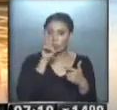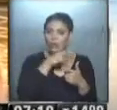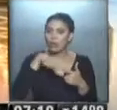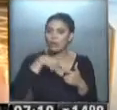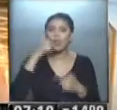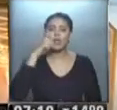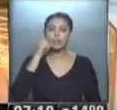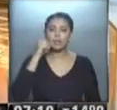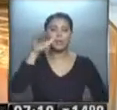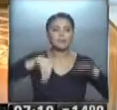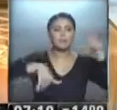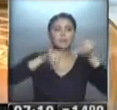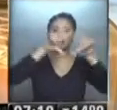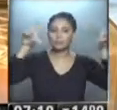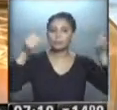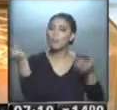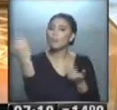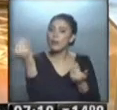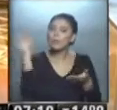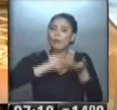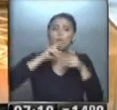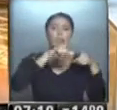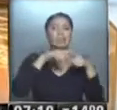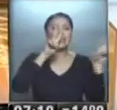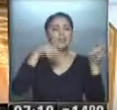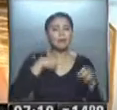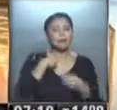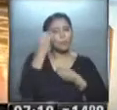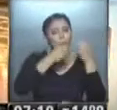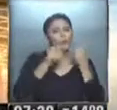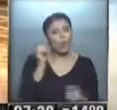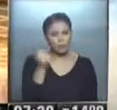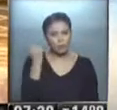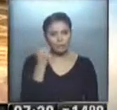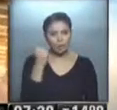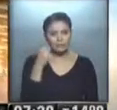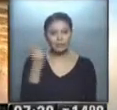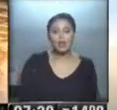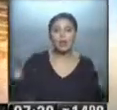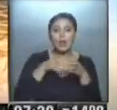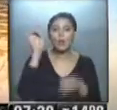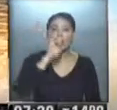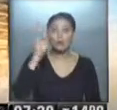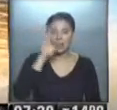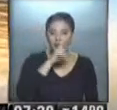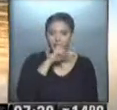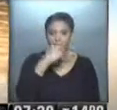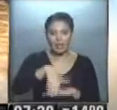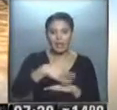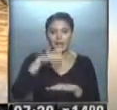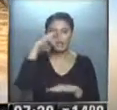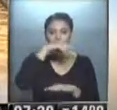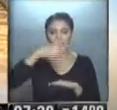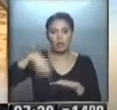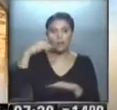una jornada convocada bajo el lema "Sumate a debatir los temas que nos importan y nos preocupan". Será en el rectorado de la Universidad de La Plata, calle 7,